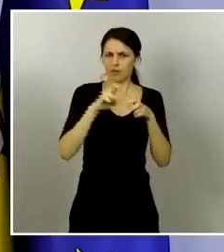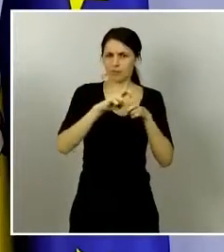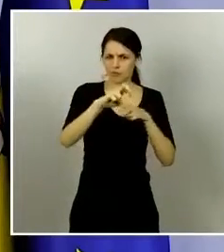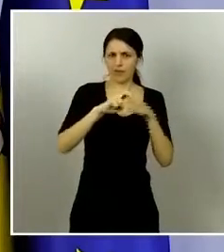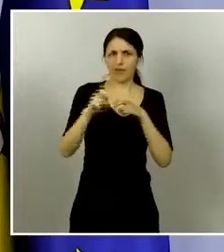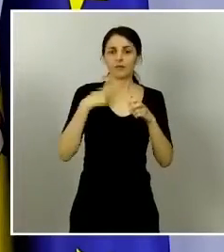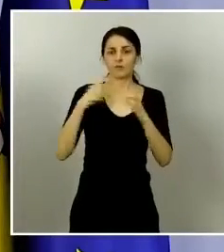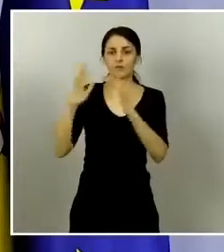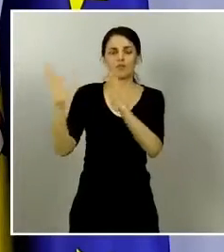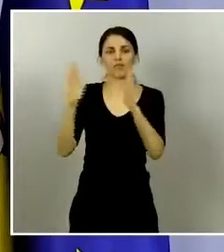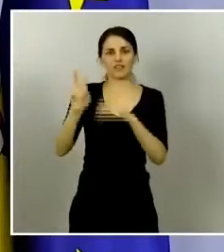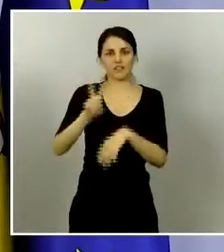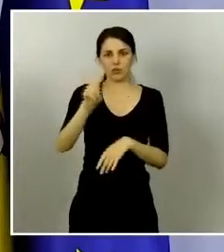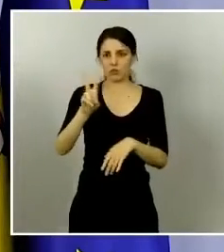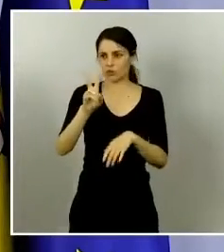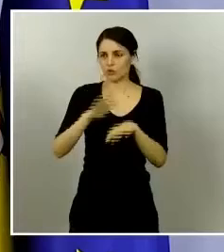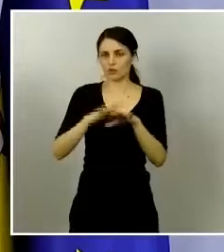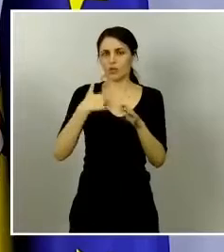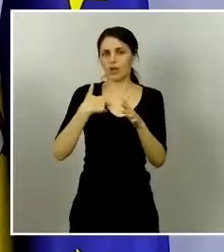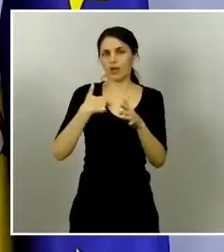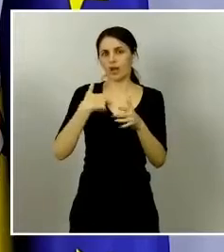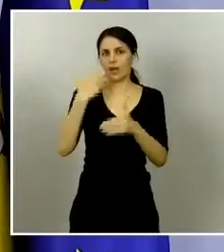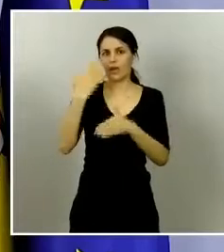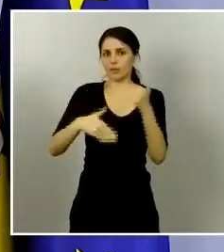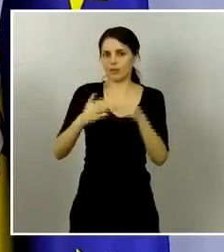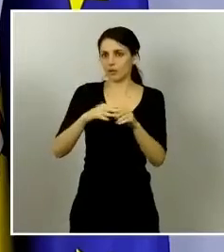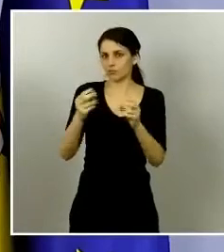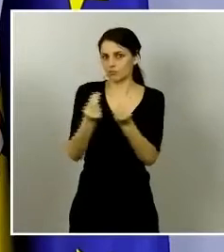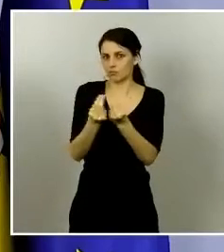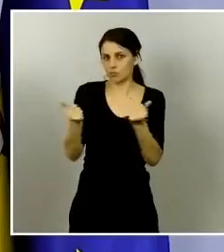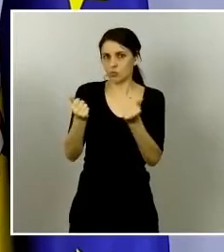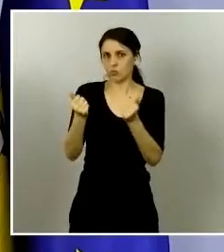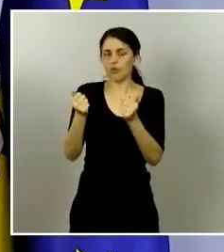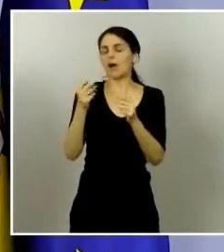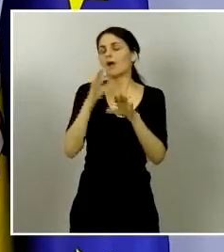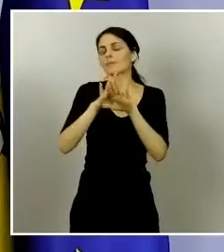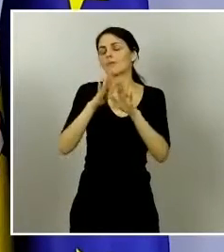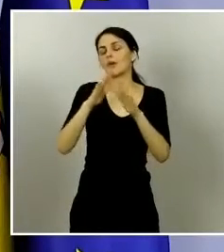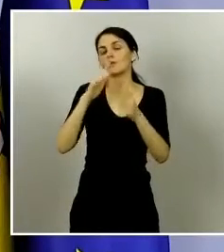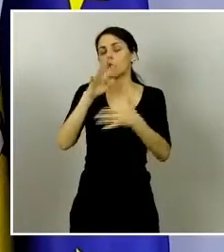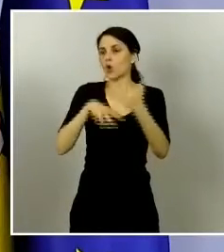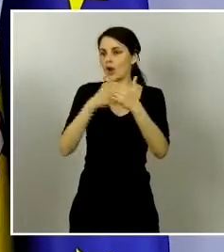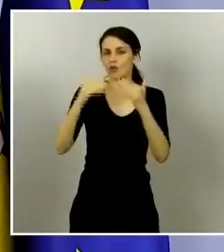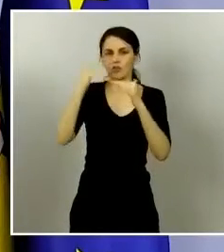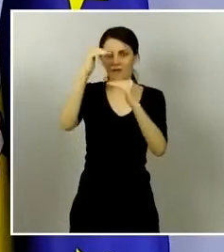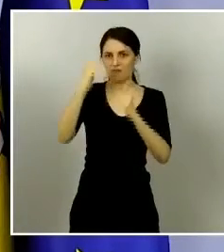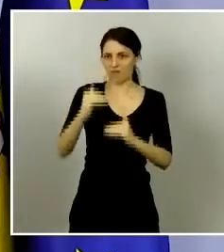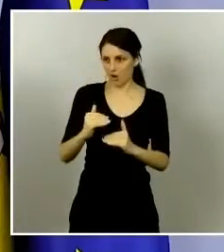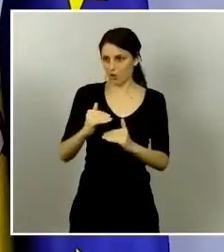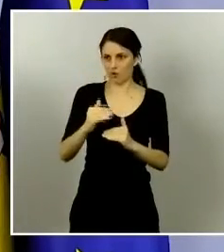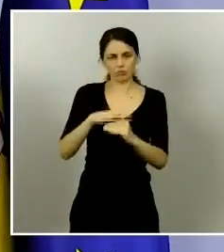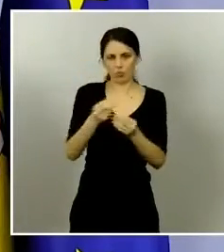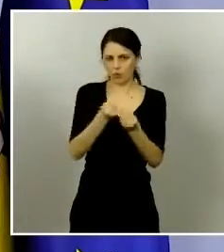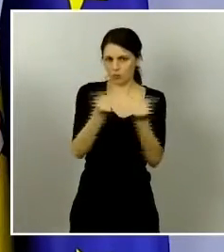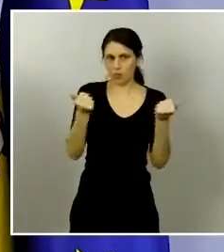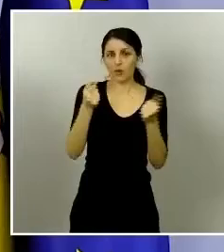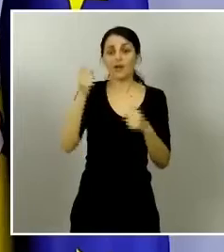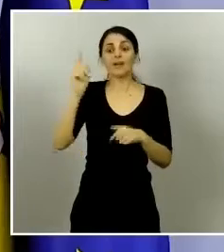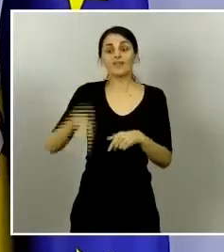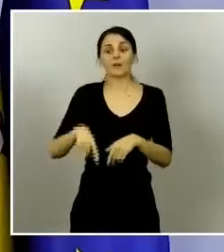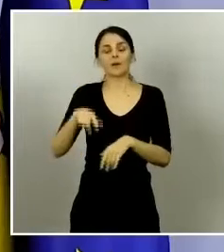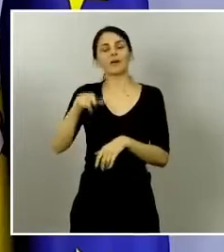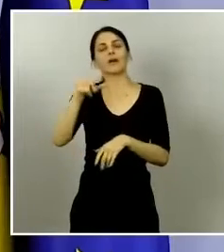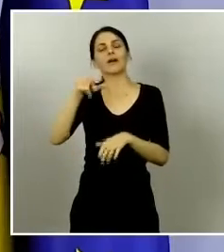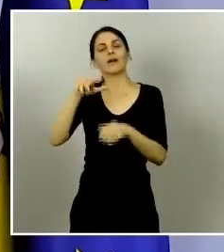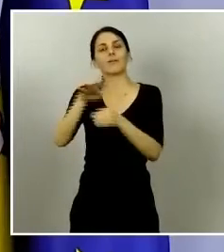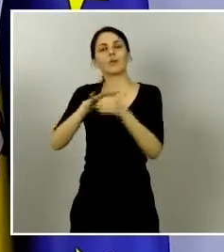preguntas. Respecto a la movilidad, las franjas en fase 2 desaparecen. Las franjas también, en las franjas